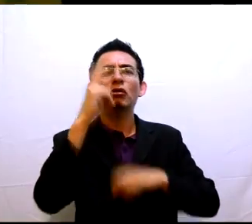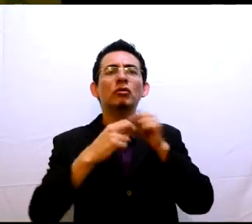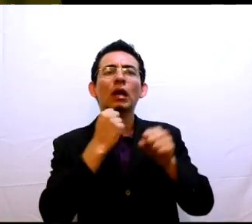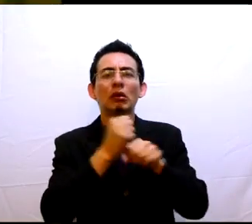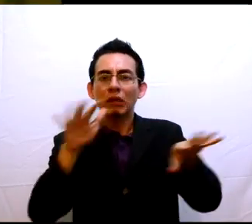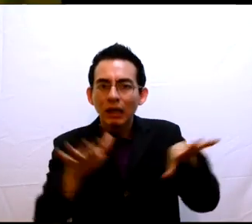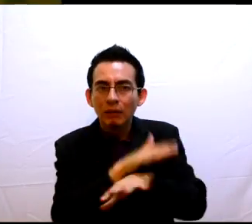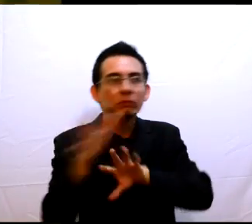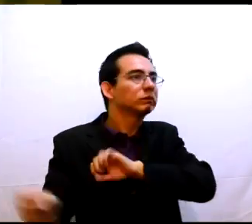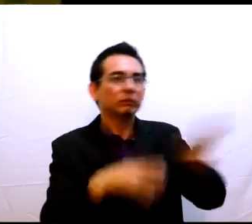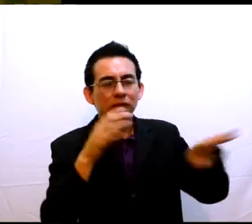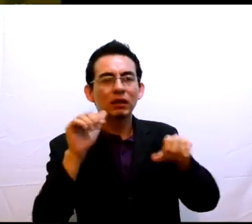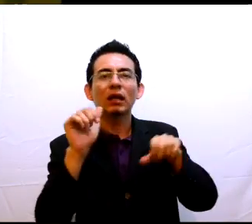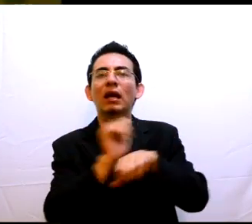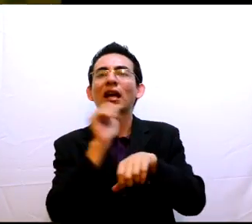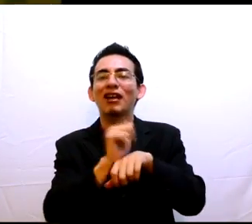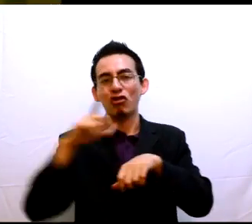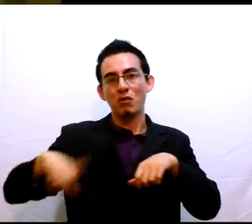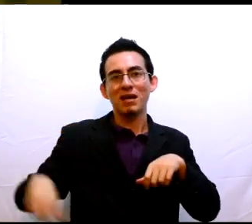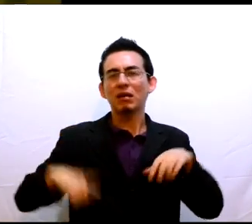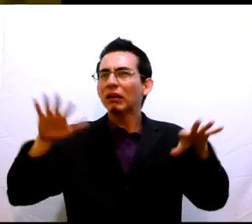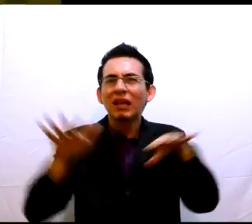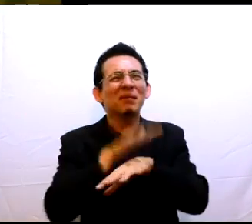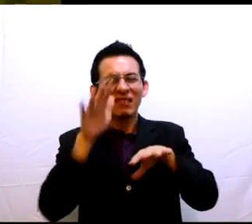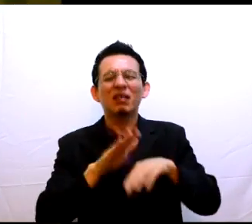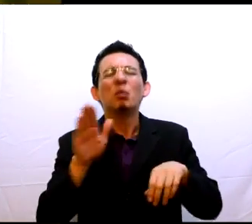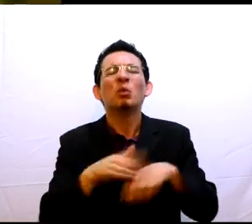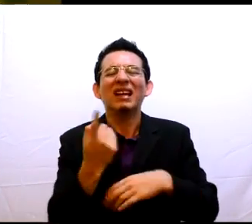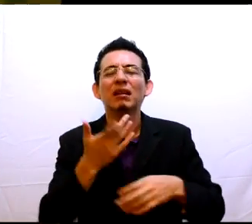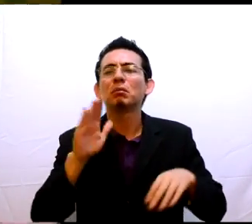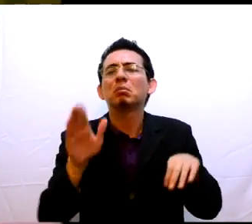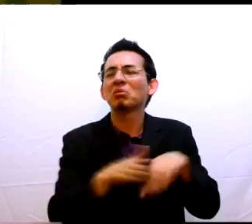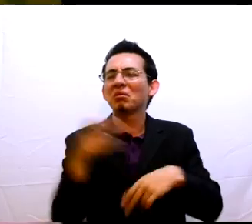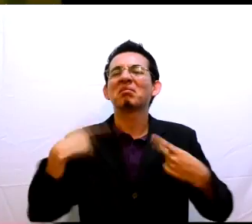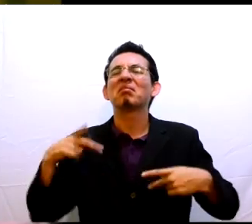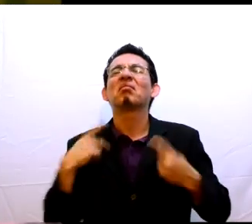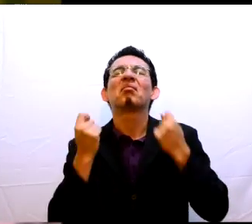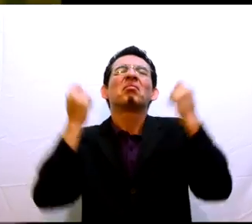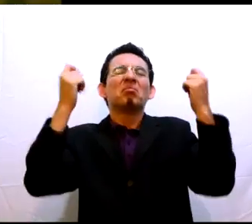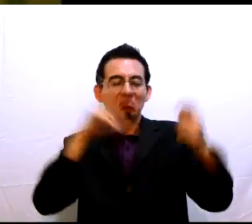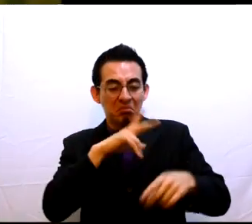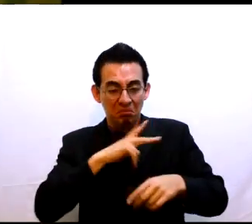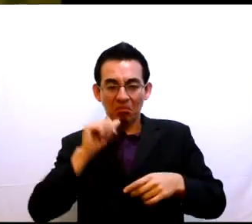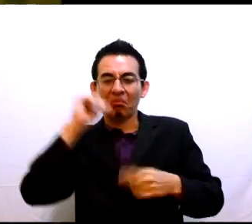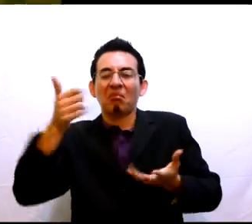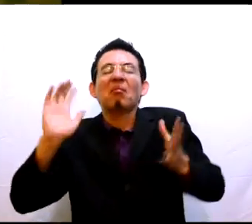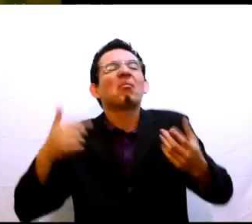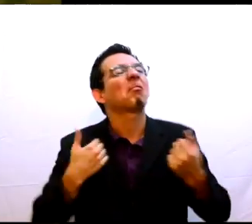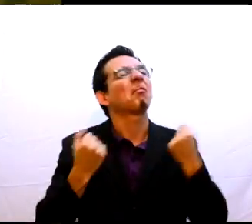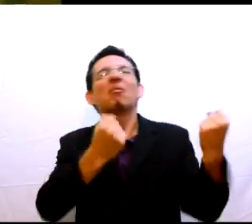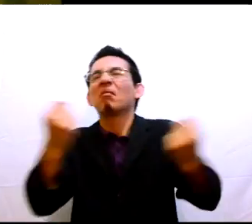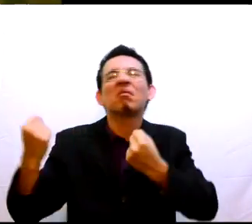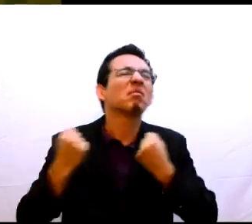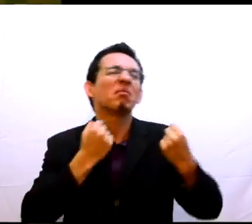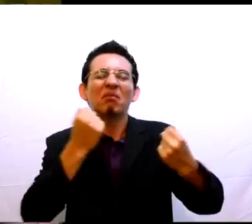sacaban sabe porque son ellos despilfarran